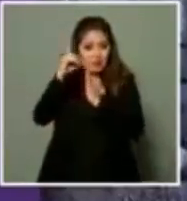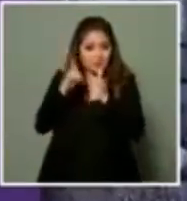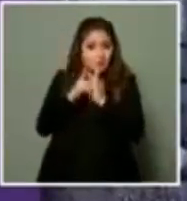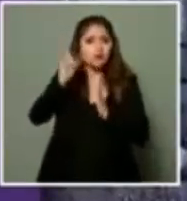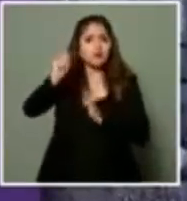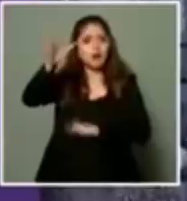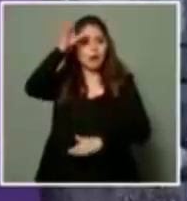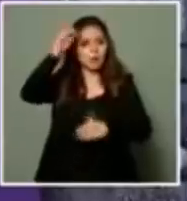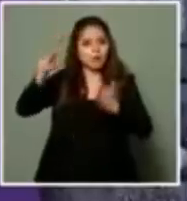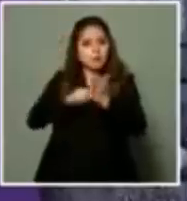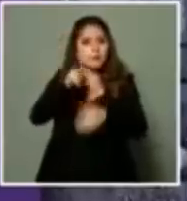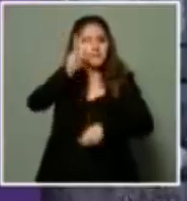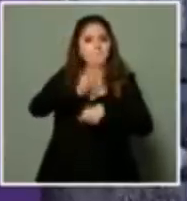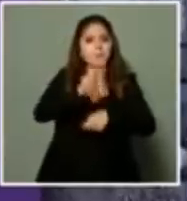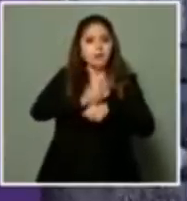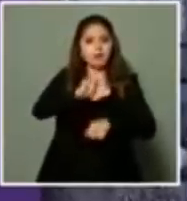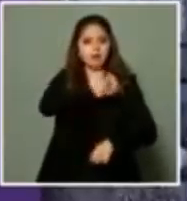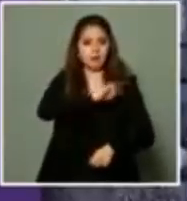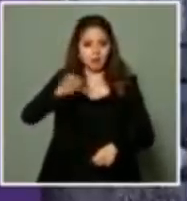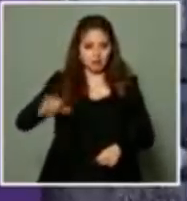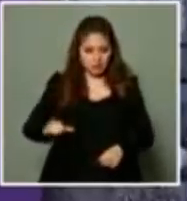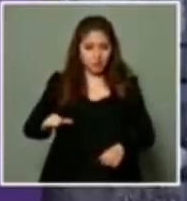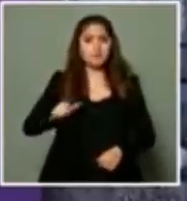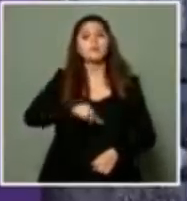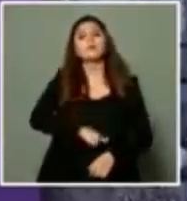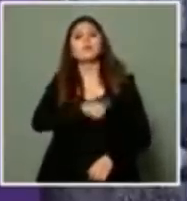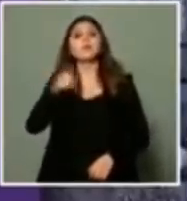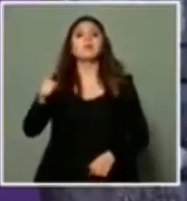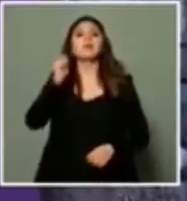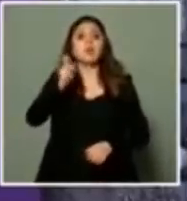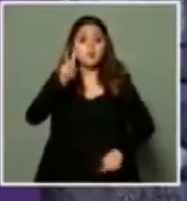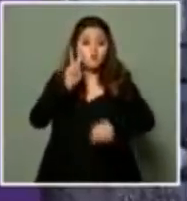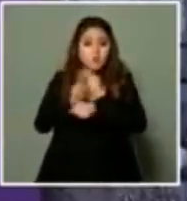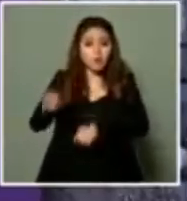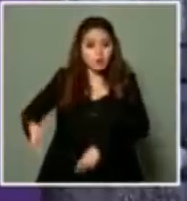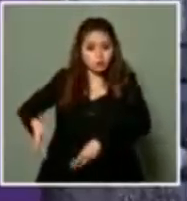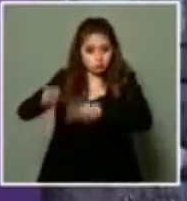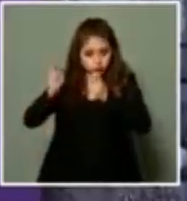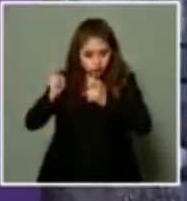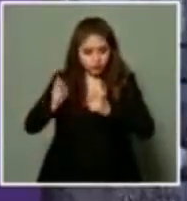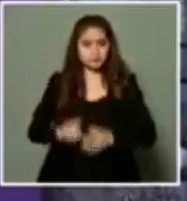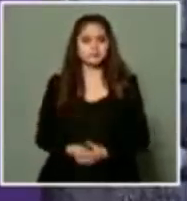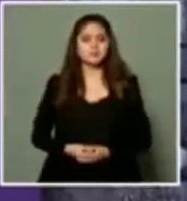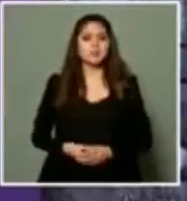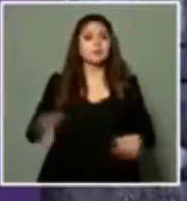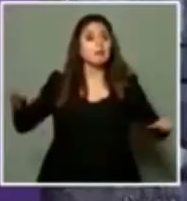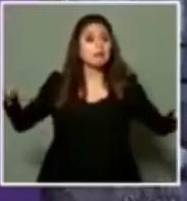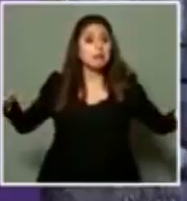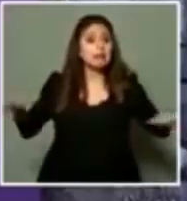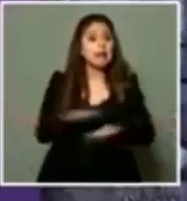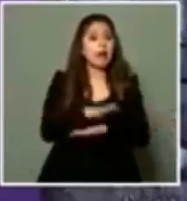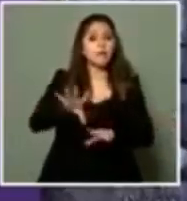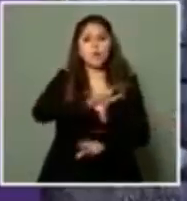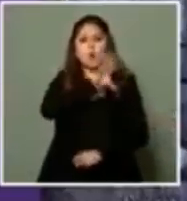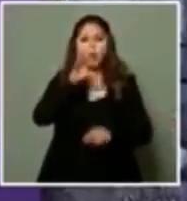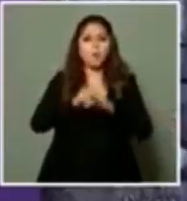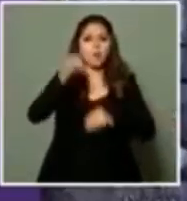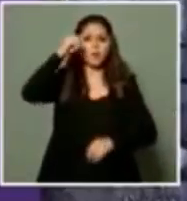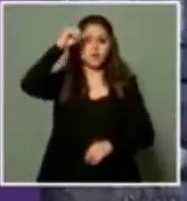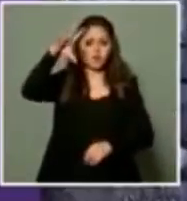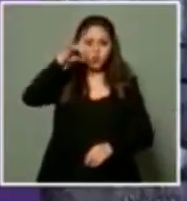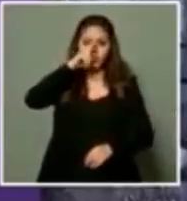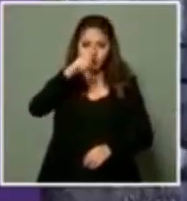de vigilancia con la alcaldía; prevención social del delito; 5, cambio total de luminarias.